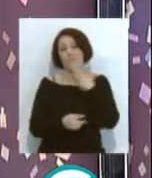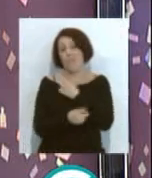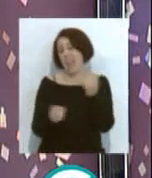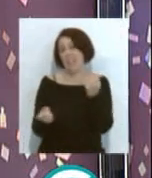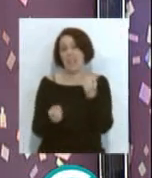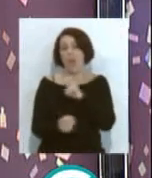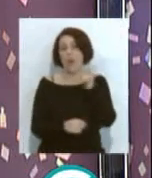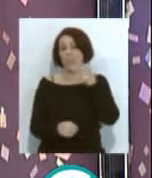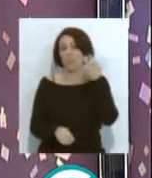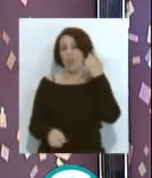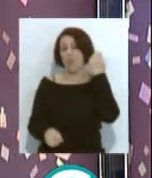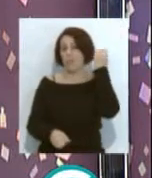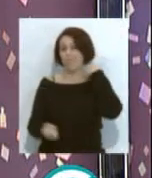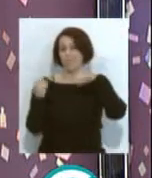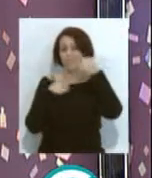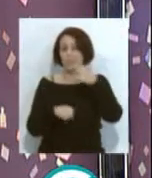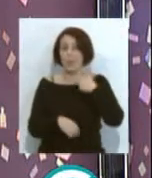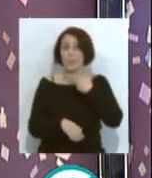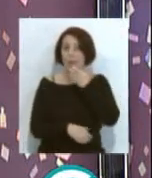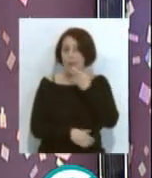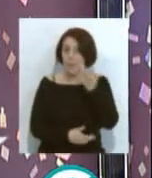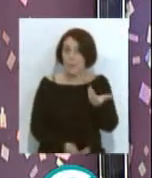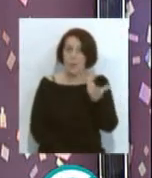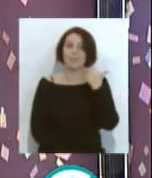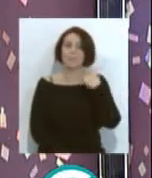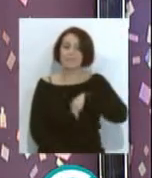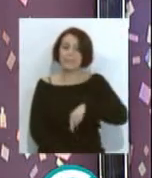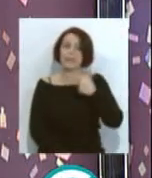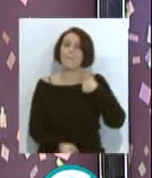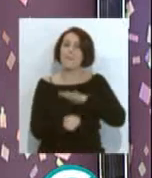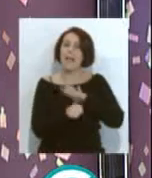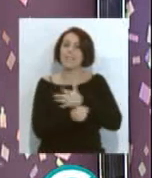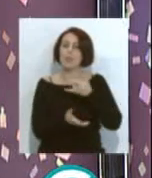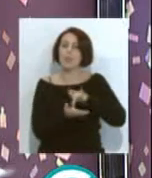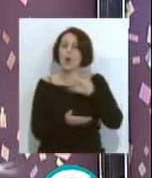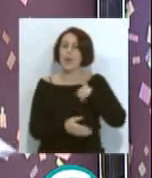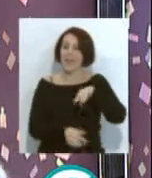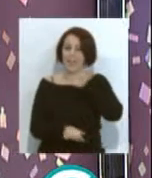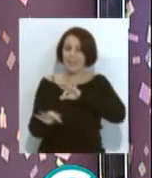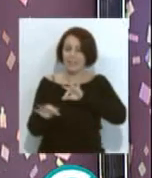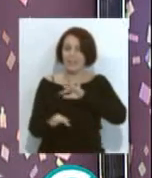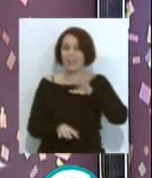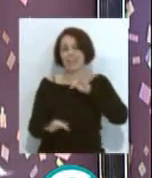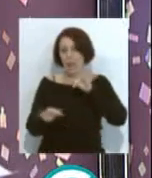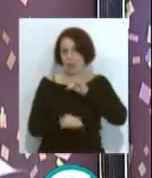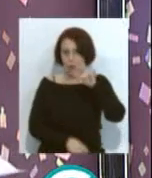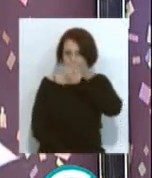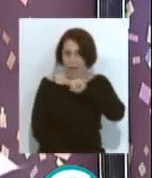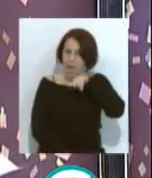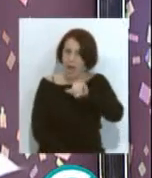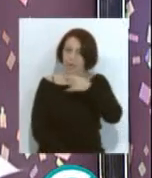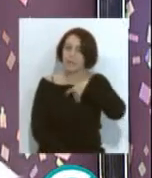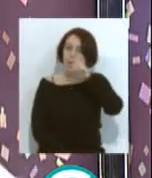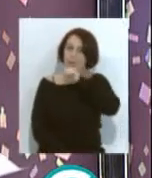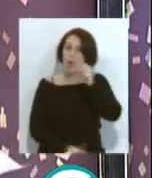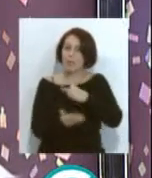de otros eventos, como el que, por ejemplo, por cierto, ha habido este mismo martes en el Gran Teatro Falla, donde de nuevo han vuelto a sonar las